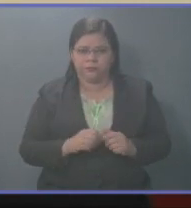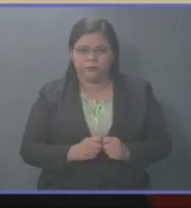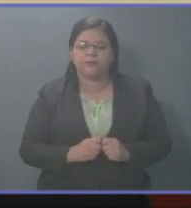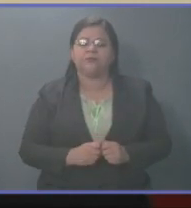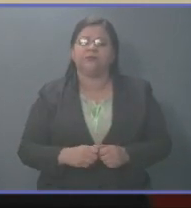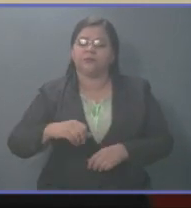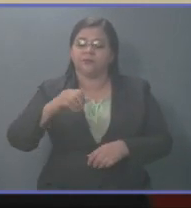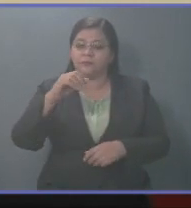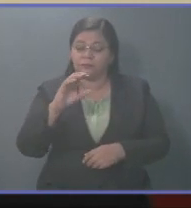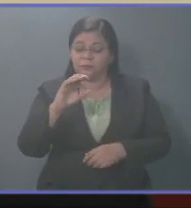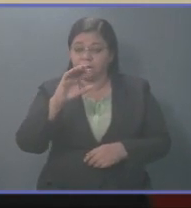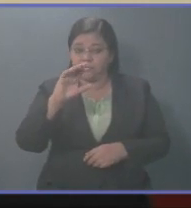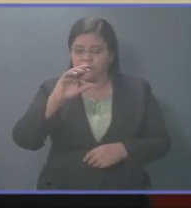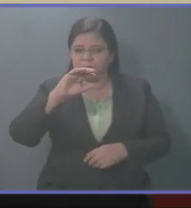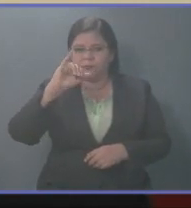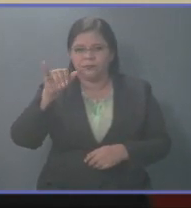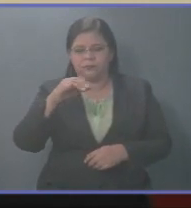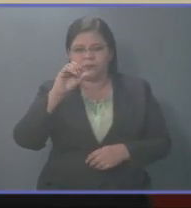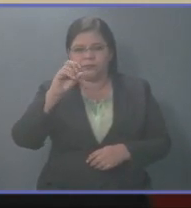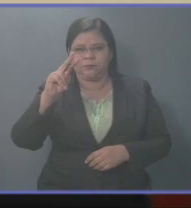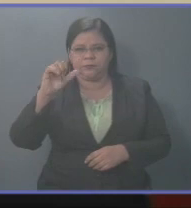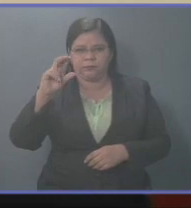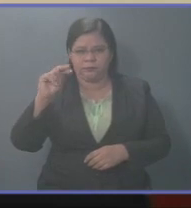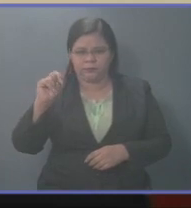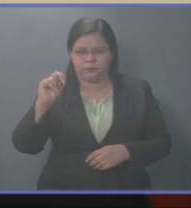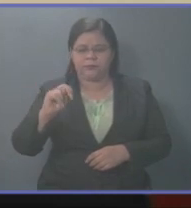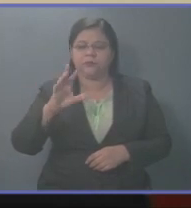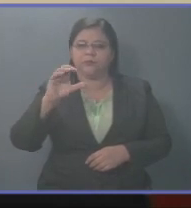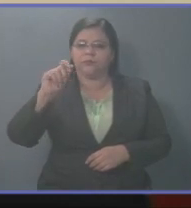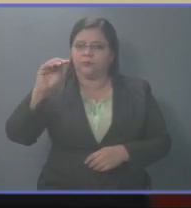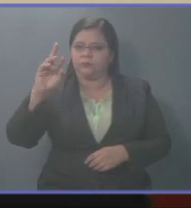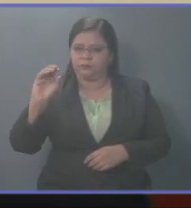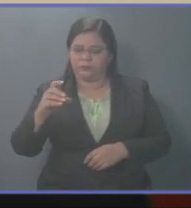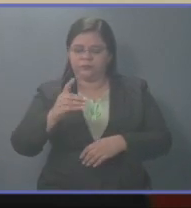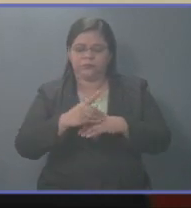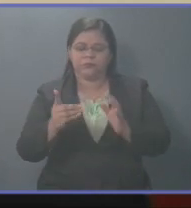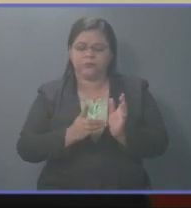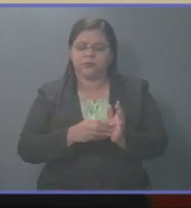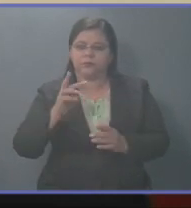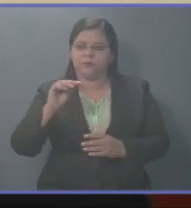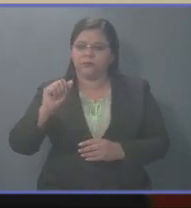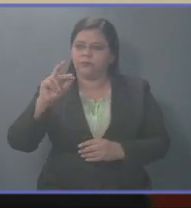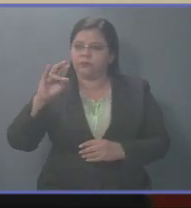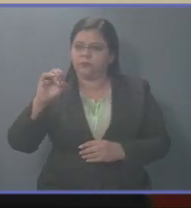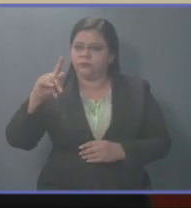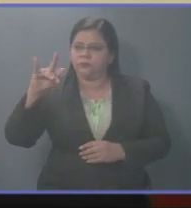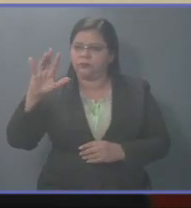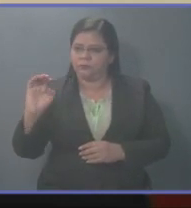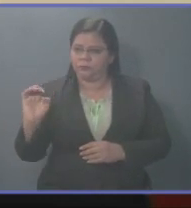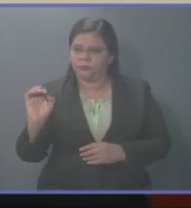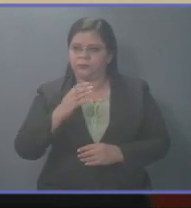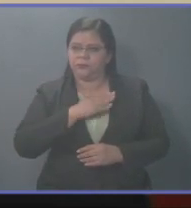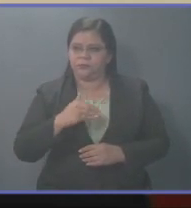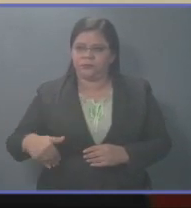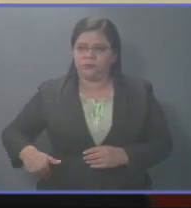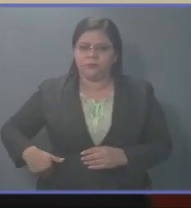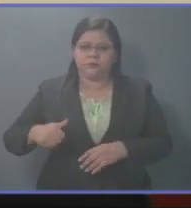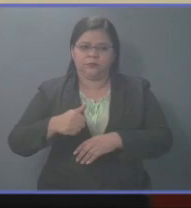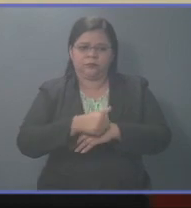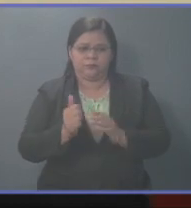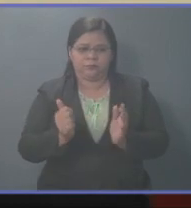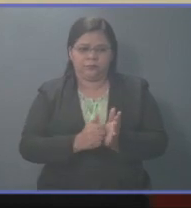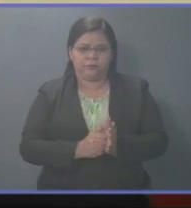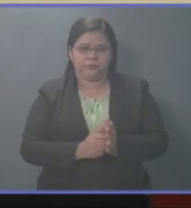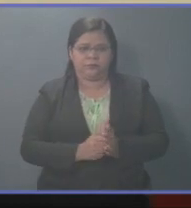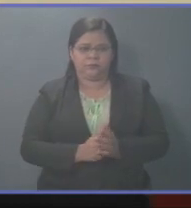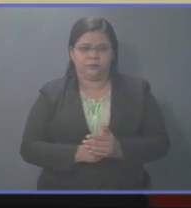Castro, secretario jurídico de la Presidencia. Diputado Mario Antonio Ponce López, presidente de